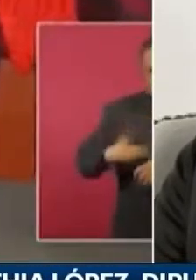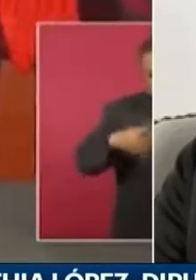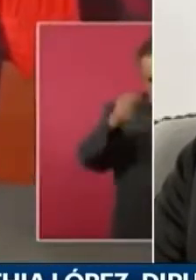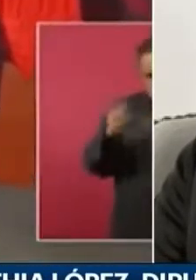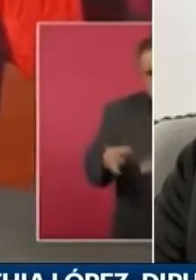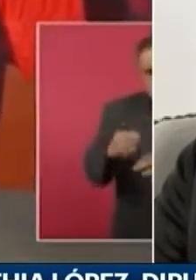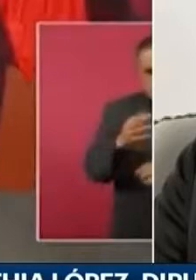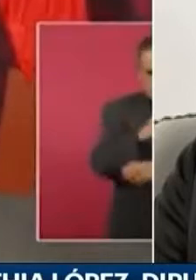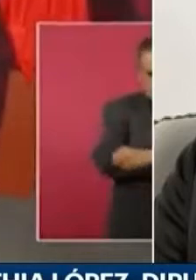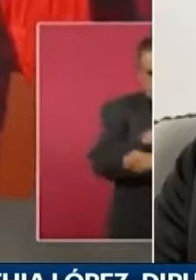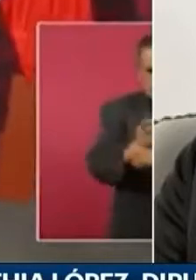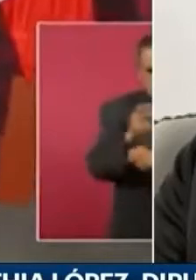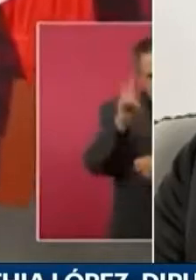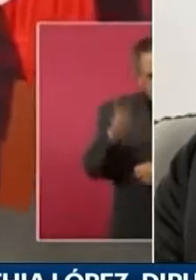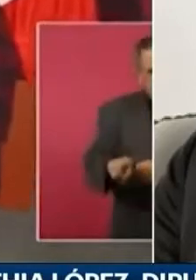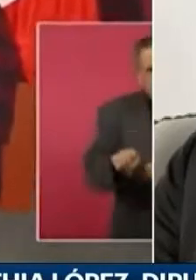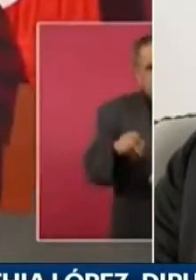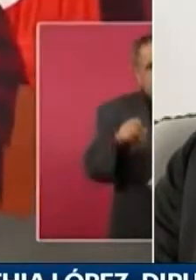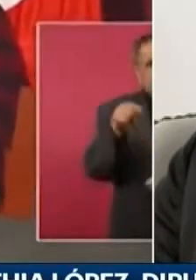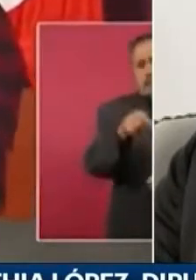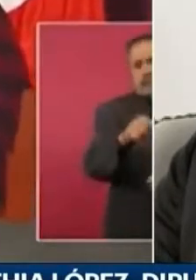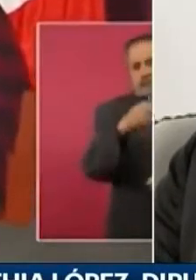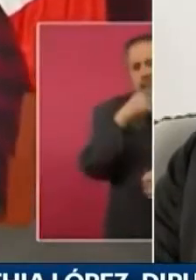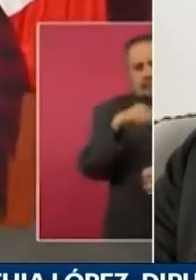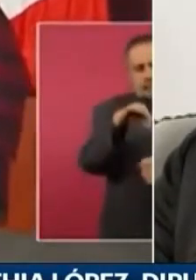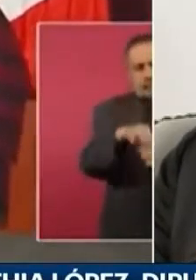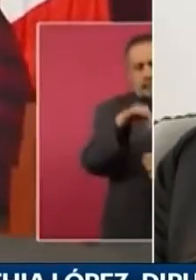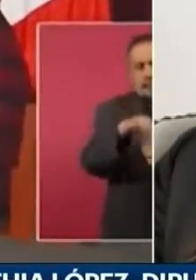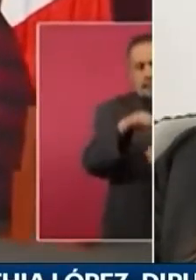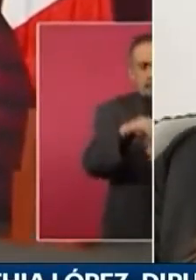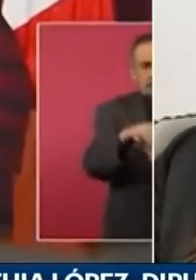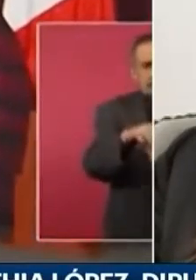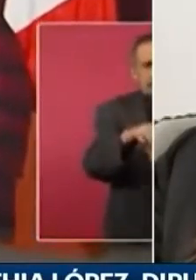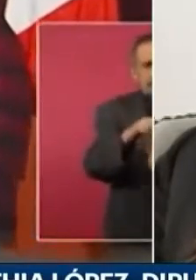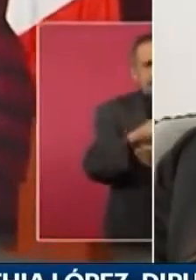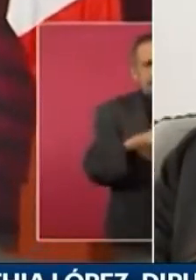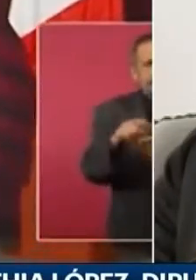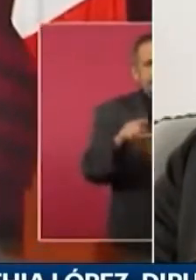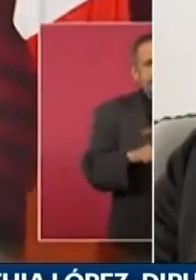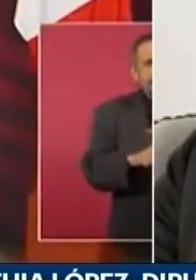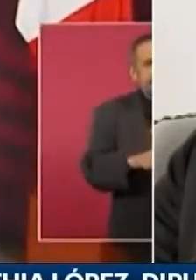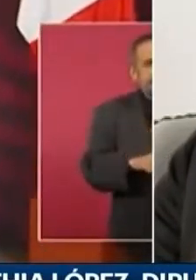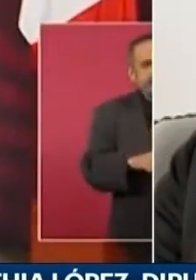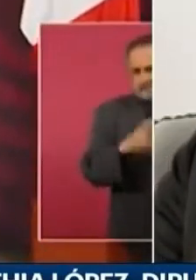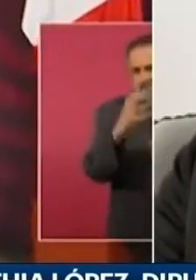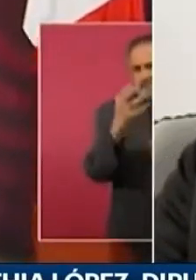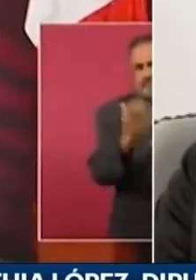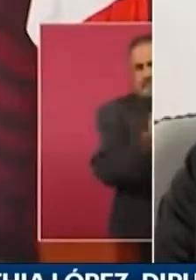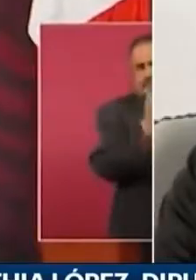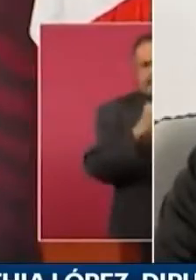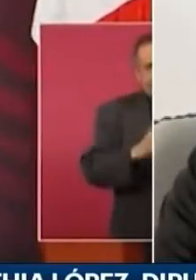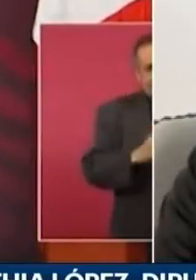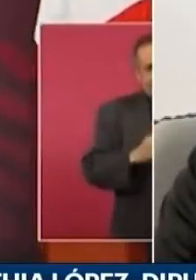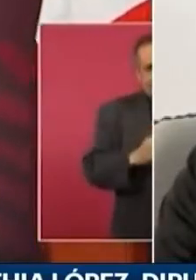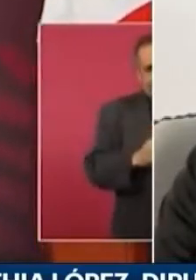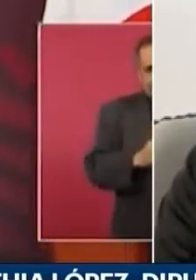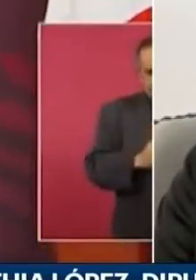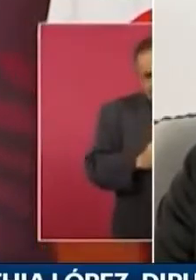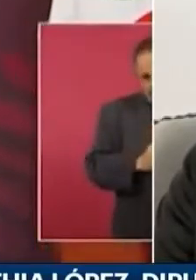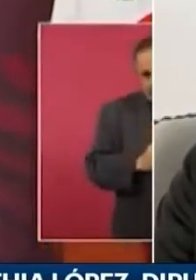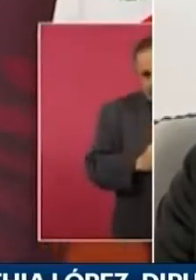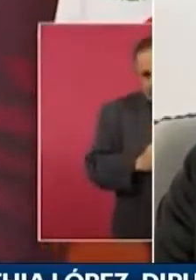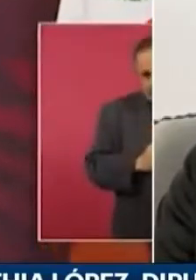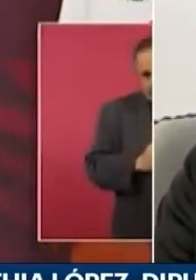exterior y sobre todo el reiterado mensaje de no querer entregarla a la presidencia pro tempore, la Alianza